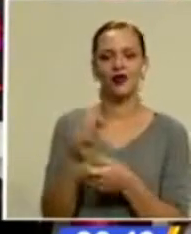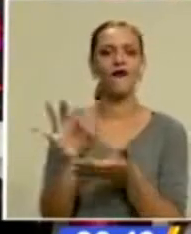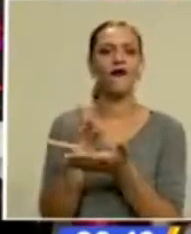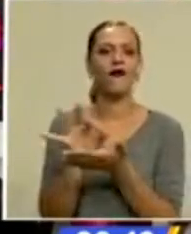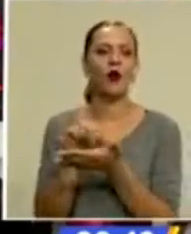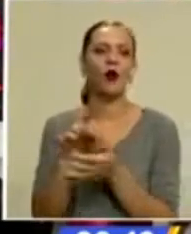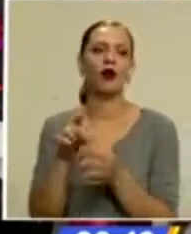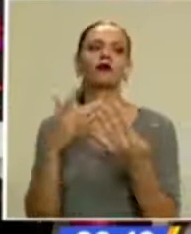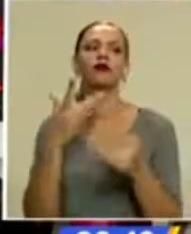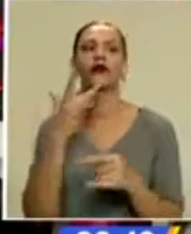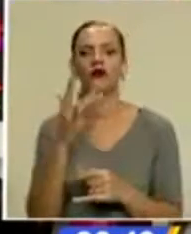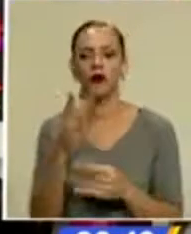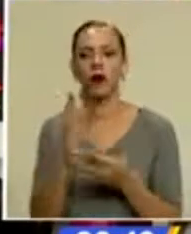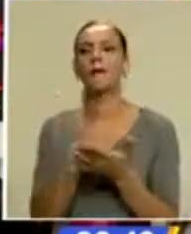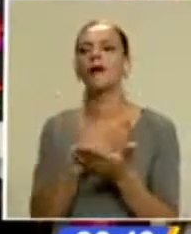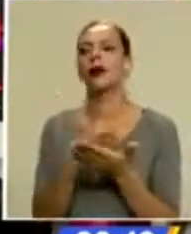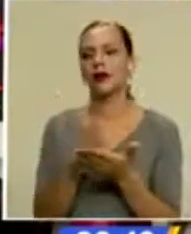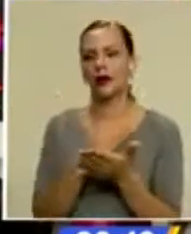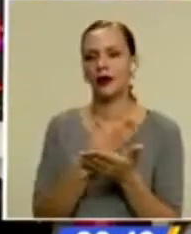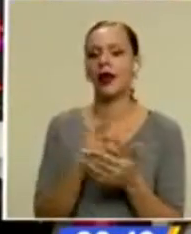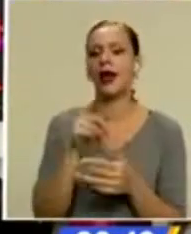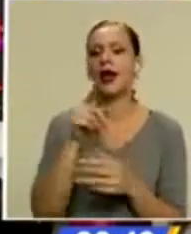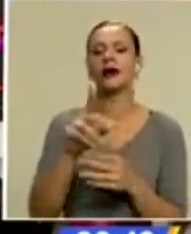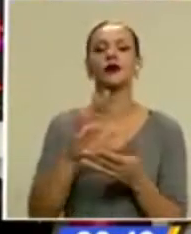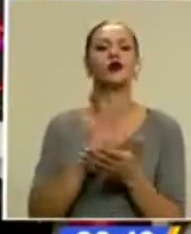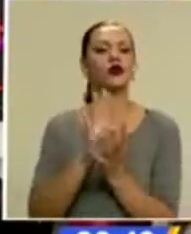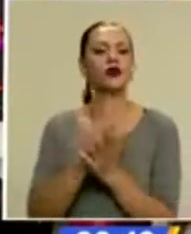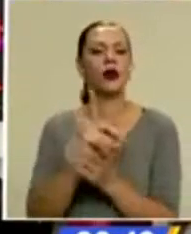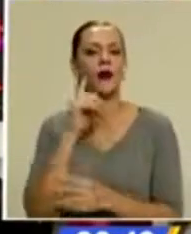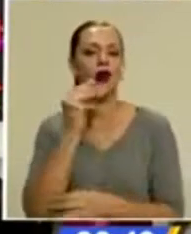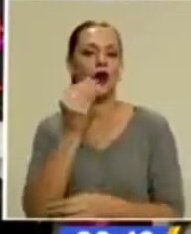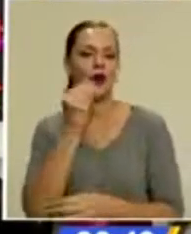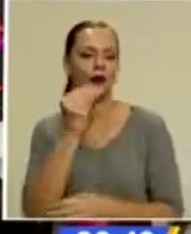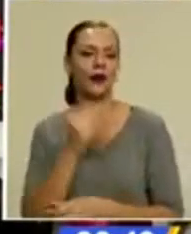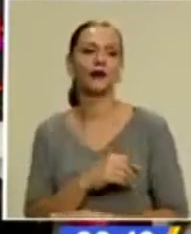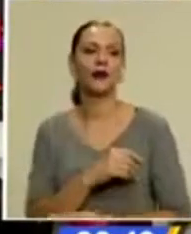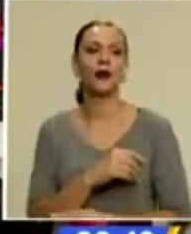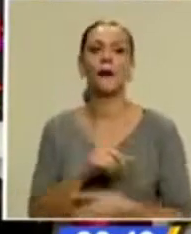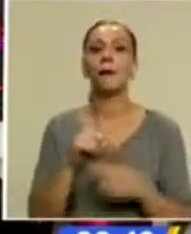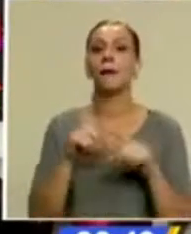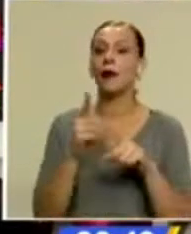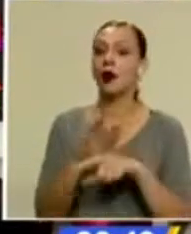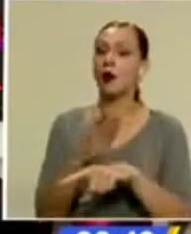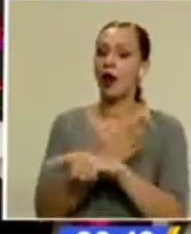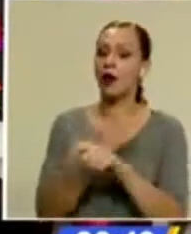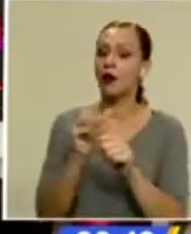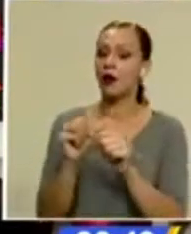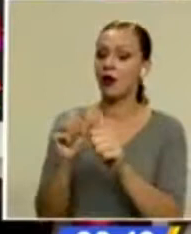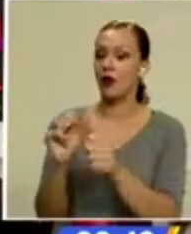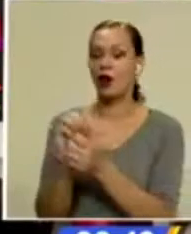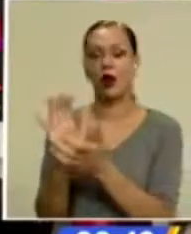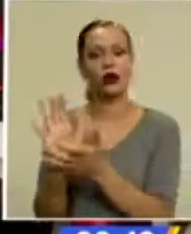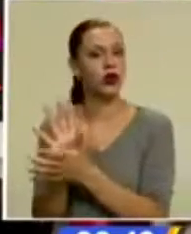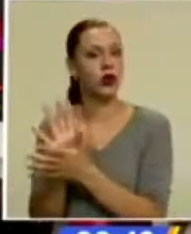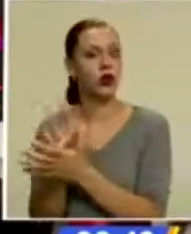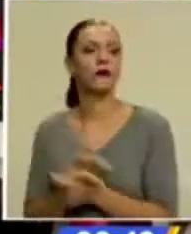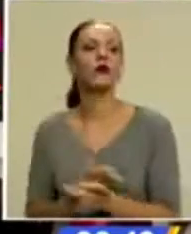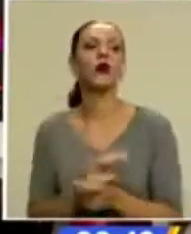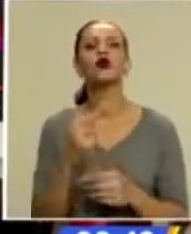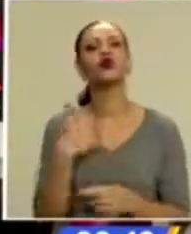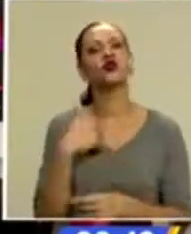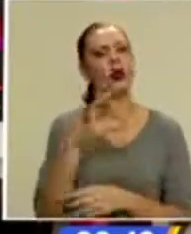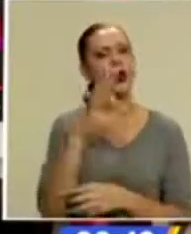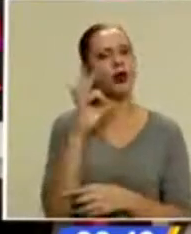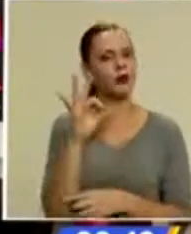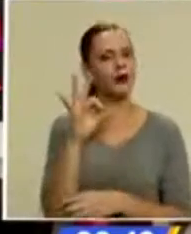se ven riquísimos, y mantequilla a esas tortillas para comerlas. Pero antes de continuar con las tortillas, voy a